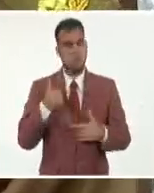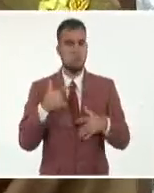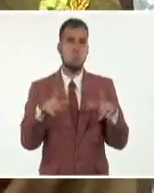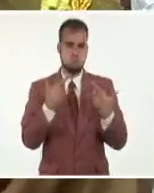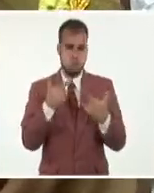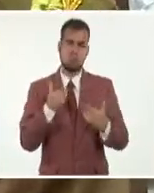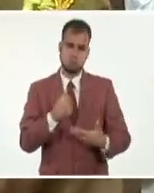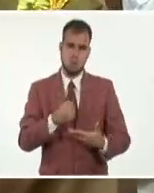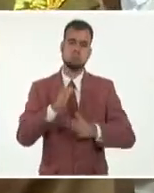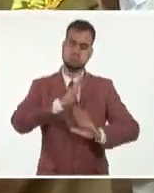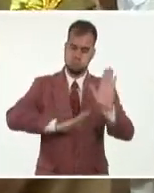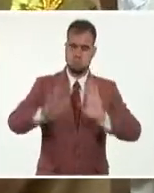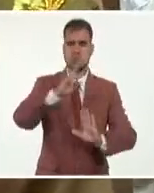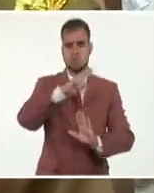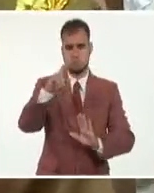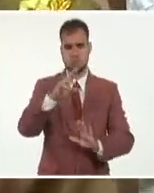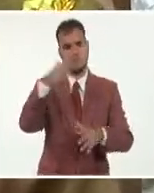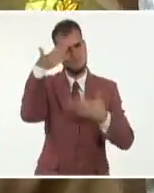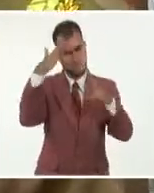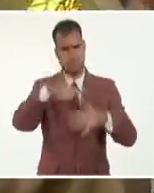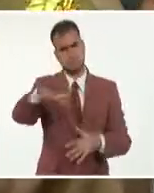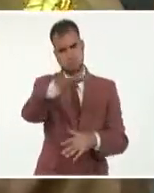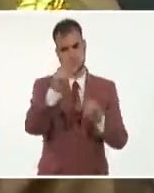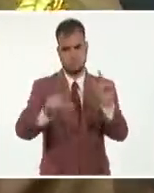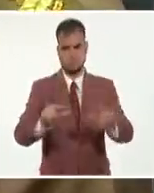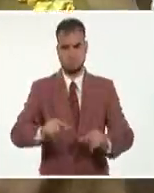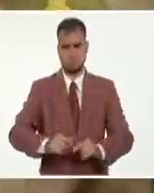deber. Felicidades a todos.